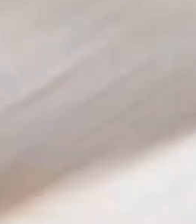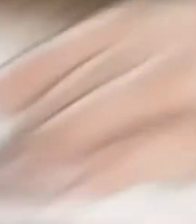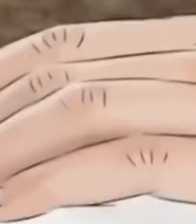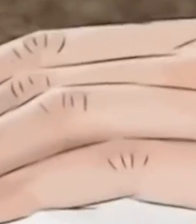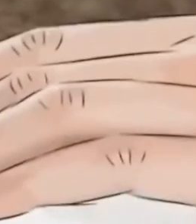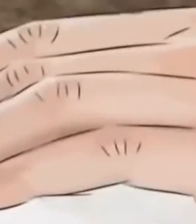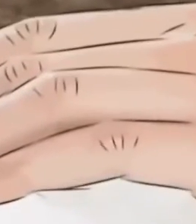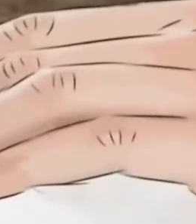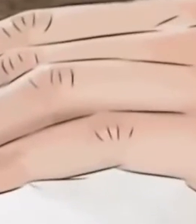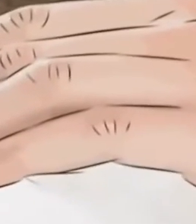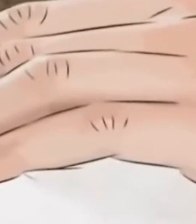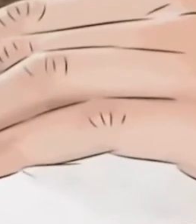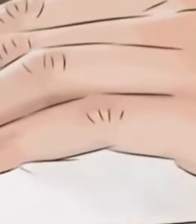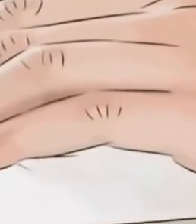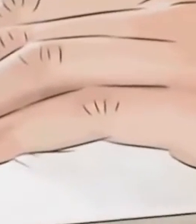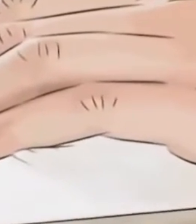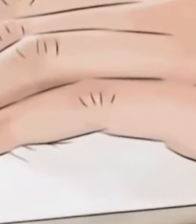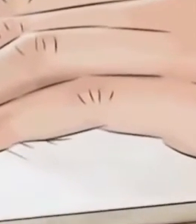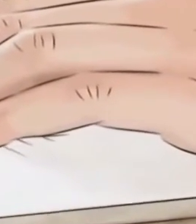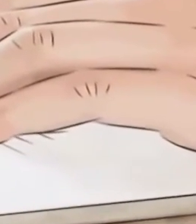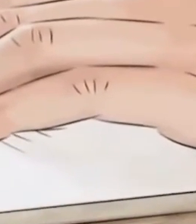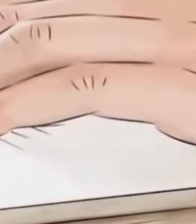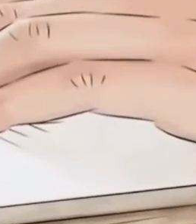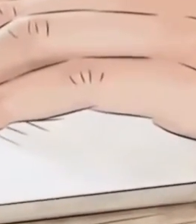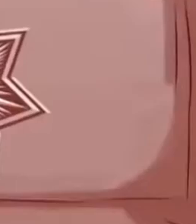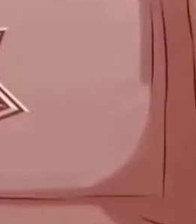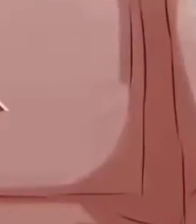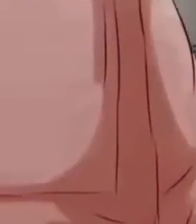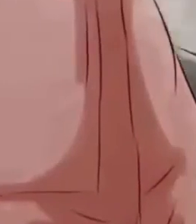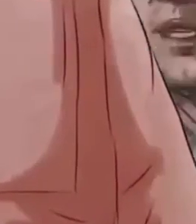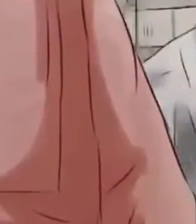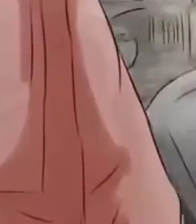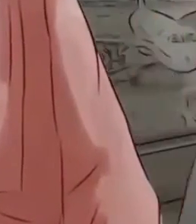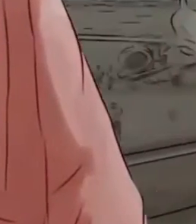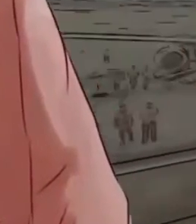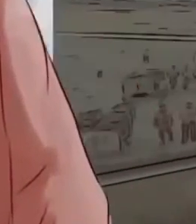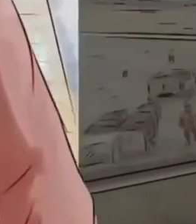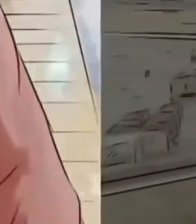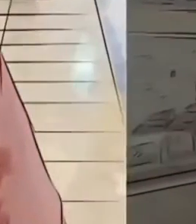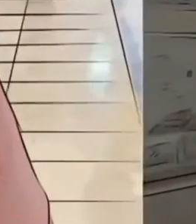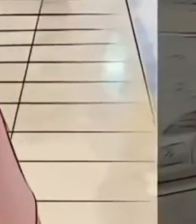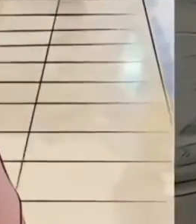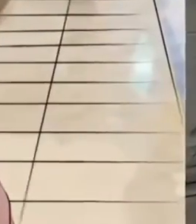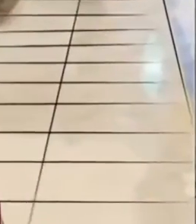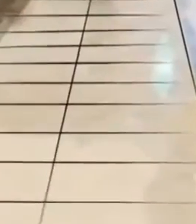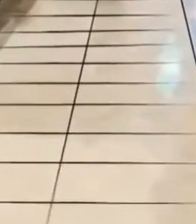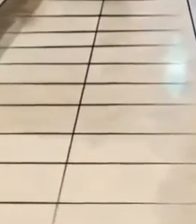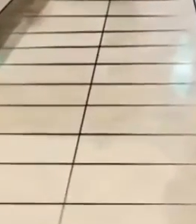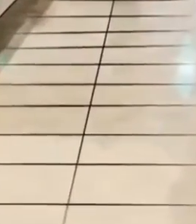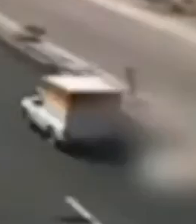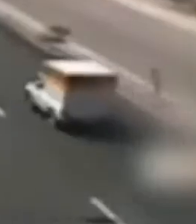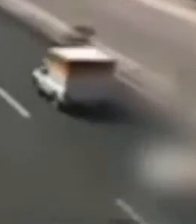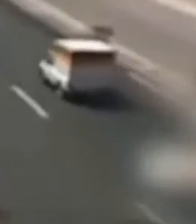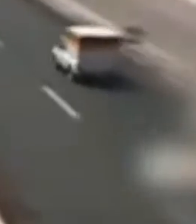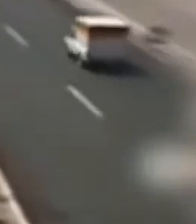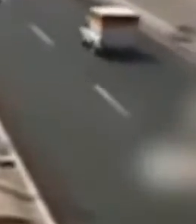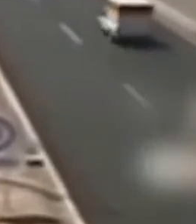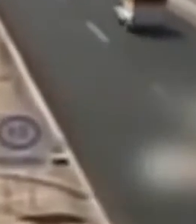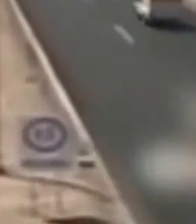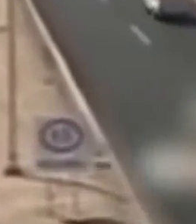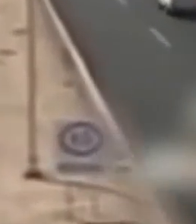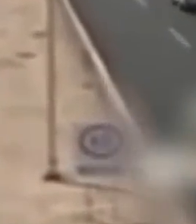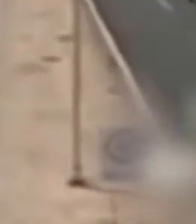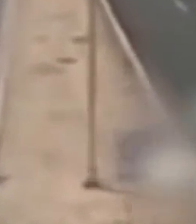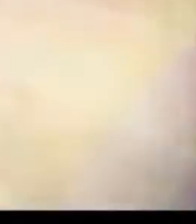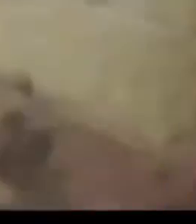Policía Federal a través de su contacto Iván Reyes Arzate. Pero los agentes federales mexicanos llegaron tarde al operativo y el Chapo